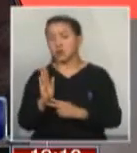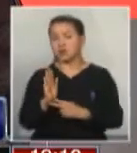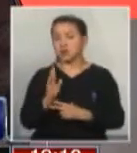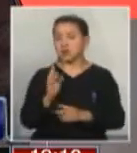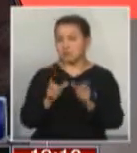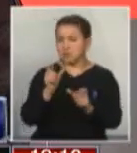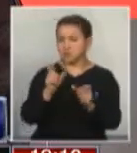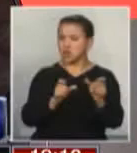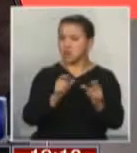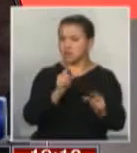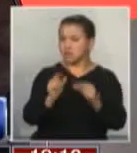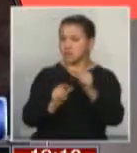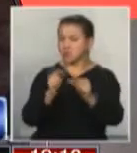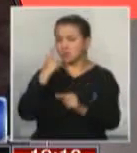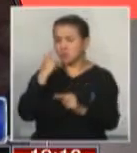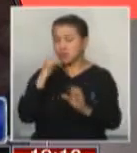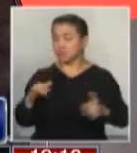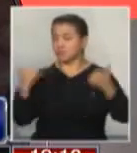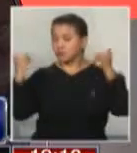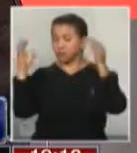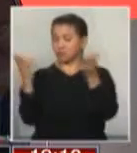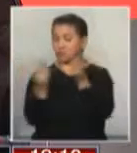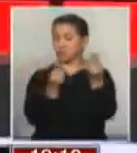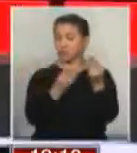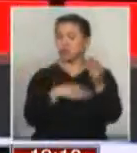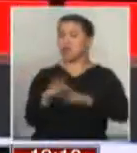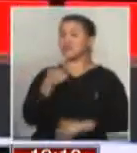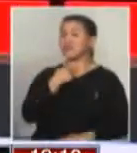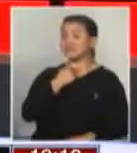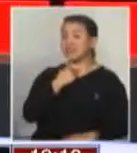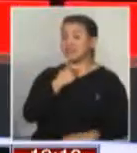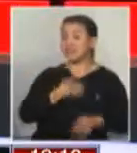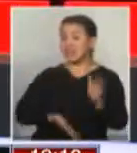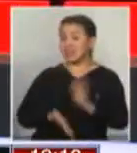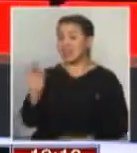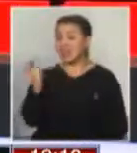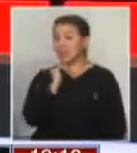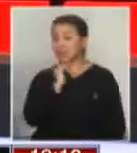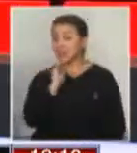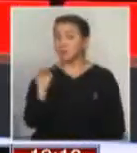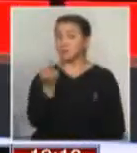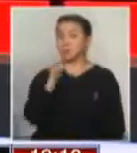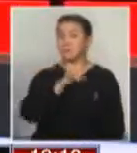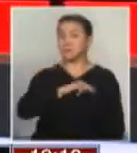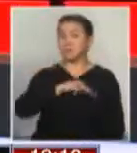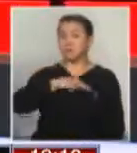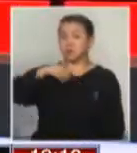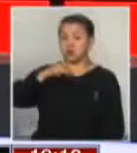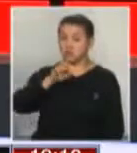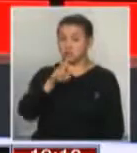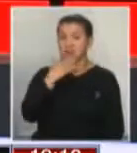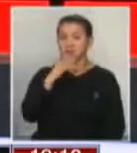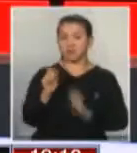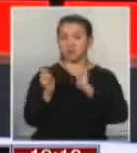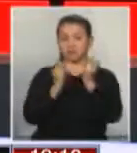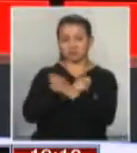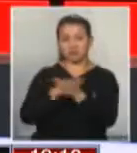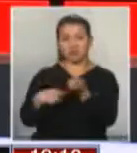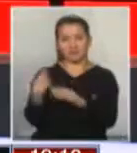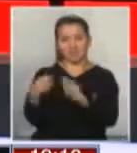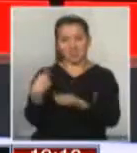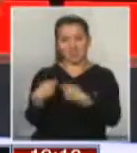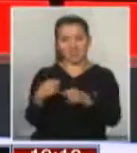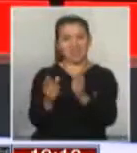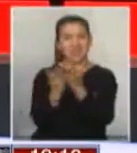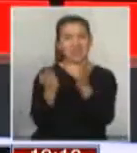conociendo y disfrutando mucho y los más interesados tienen que ir rápidamente porque siempre los primeros luego se transforman también en éxito de ventas pero sin